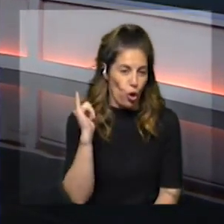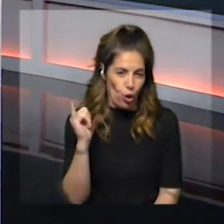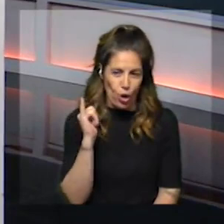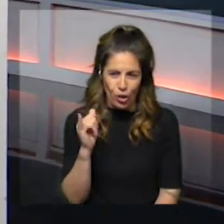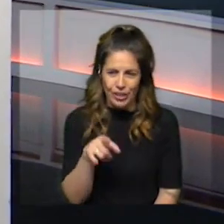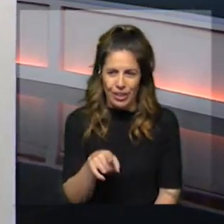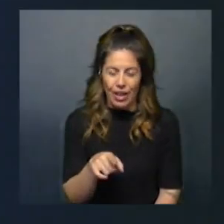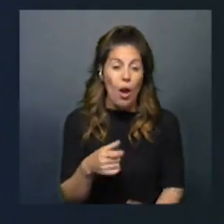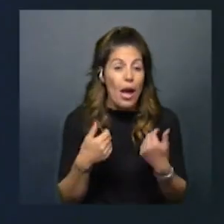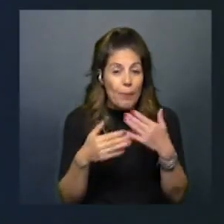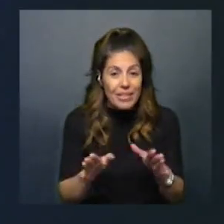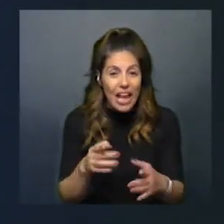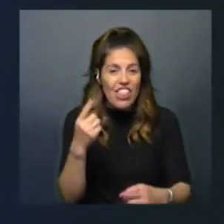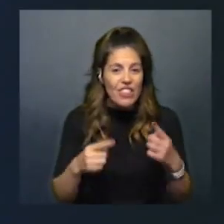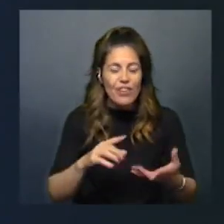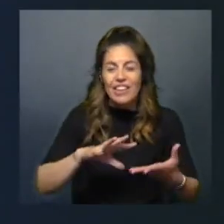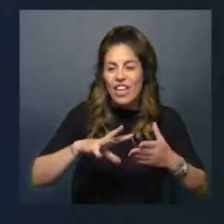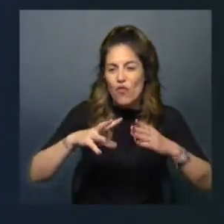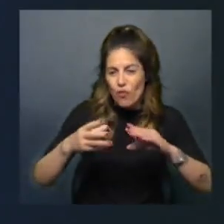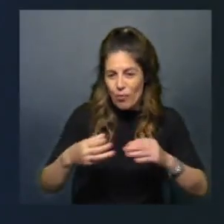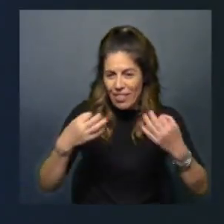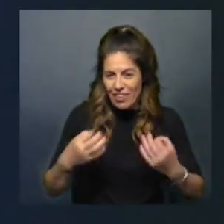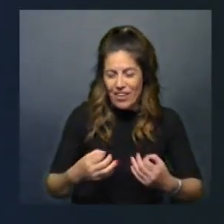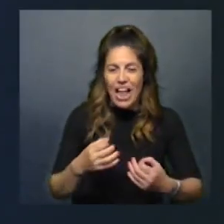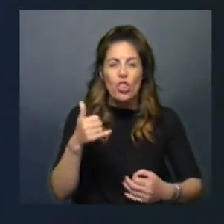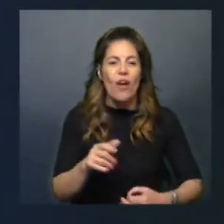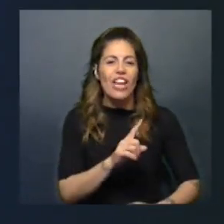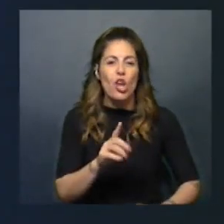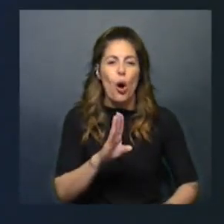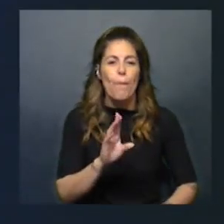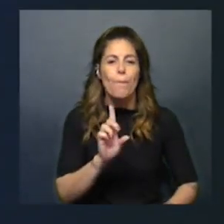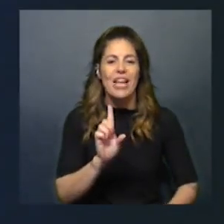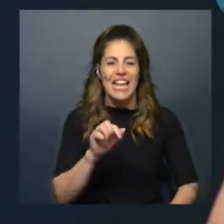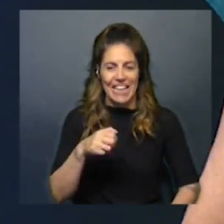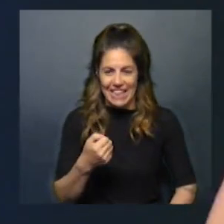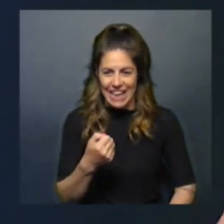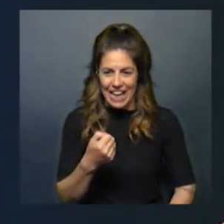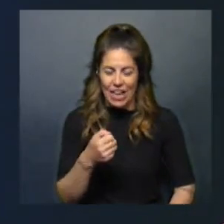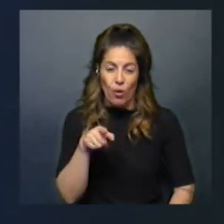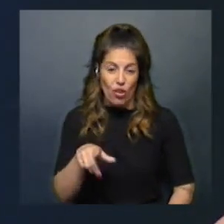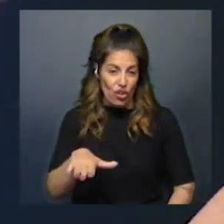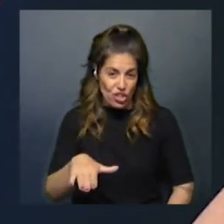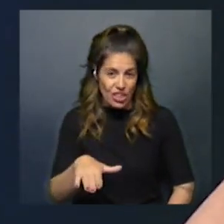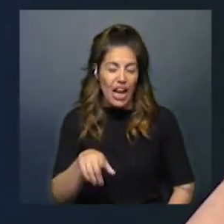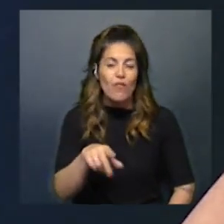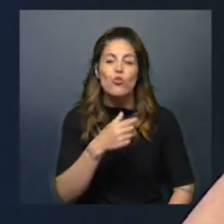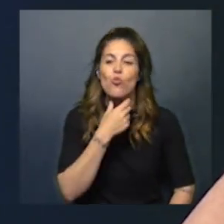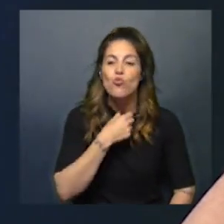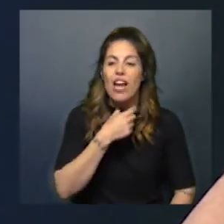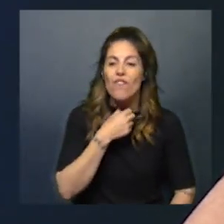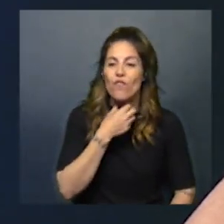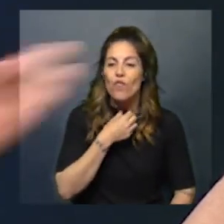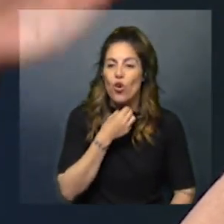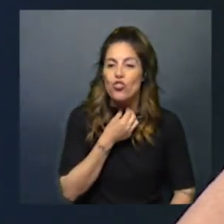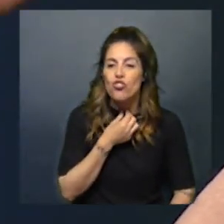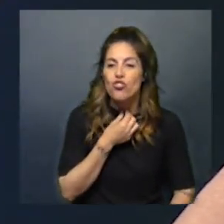Bueno, arrancás con diferentes estilos, en verdad. O sea, todavía no estaba la plena, como presente, ¿no? Cuando eras chica. Y tenés una voz que